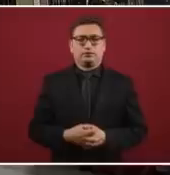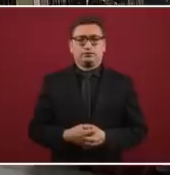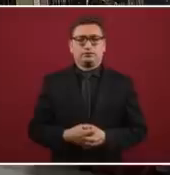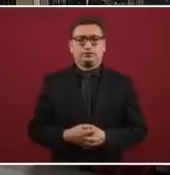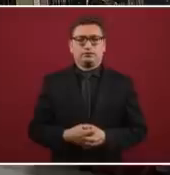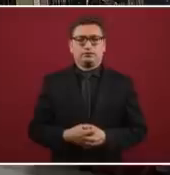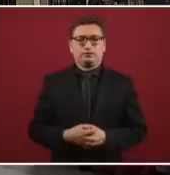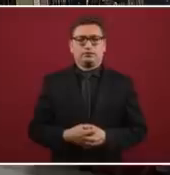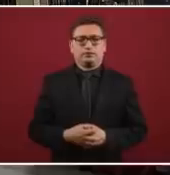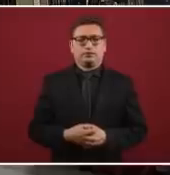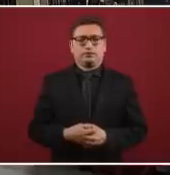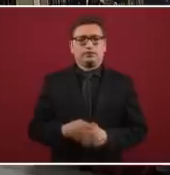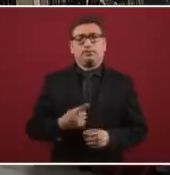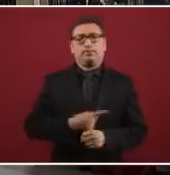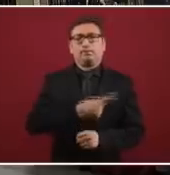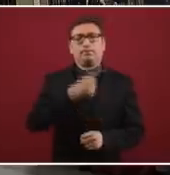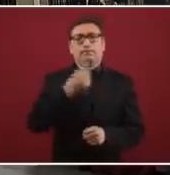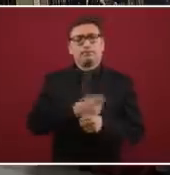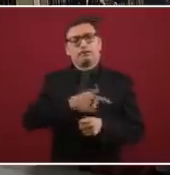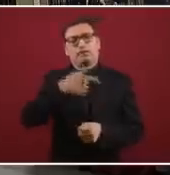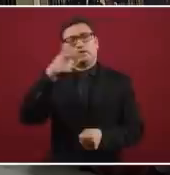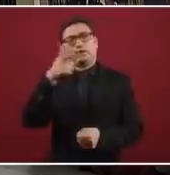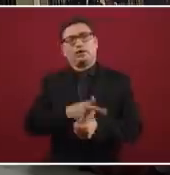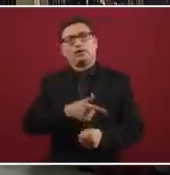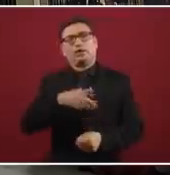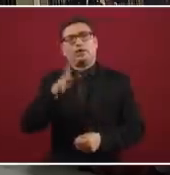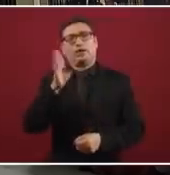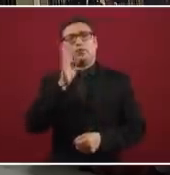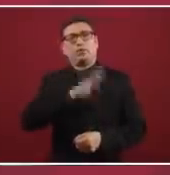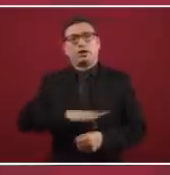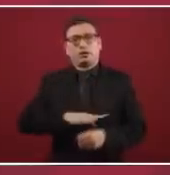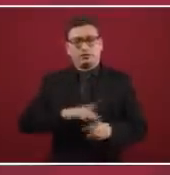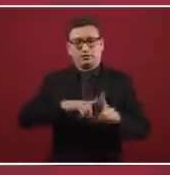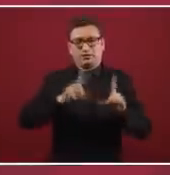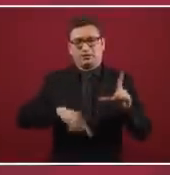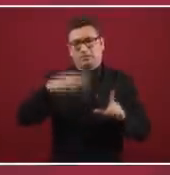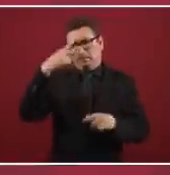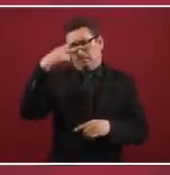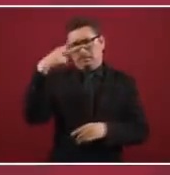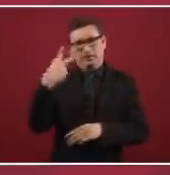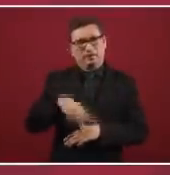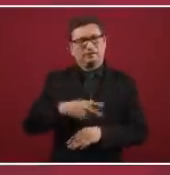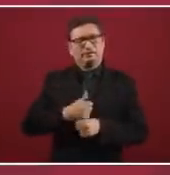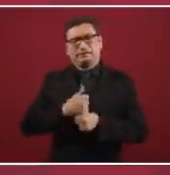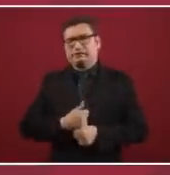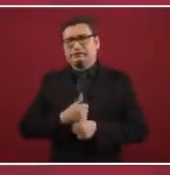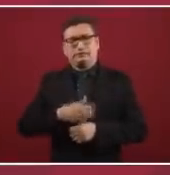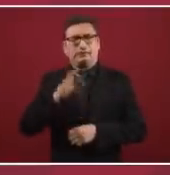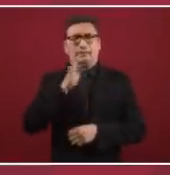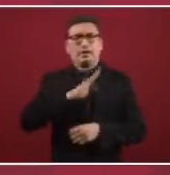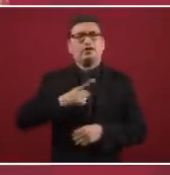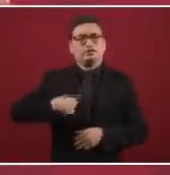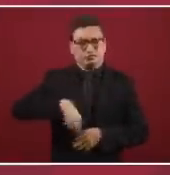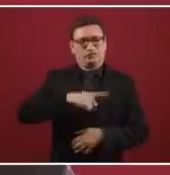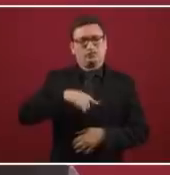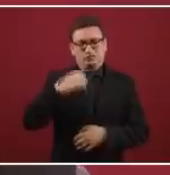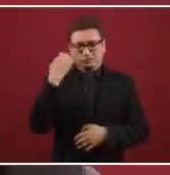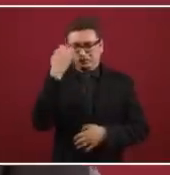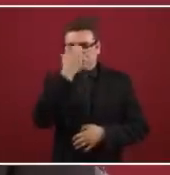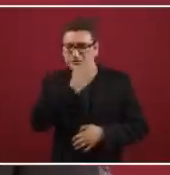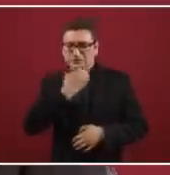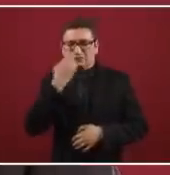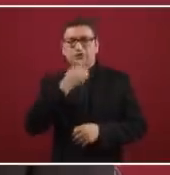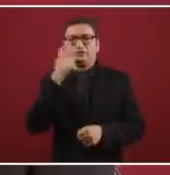el mal que aqueja a México. Hicimos un buen diagnóstico, ya sabemos cuál es la